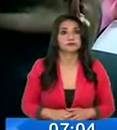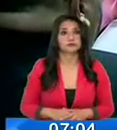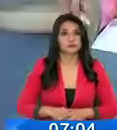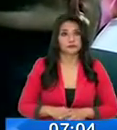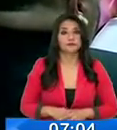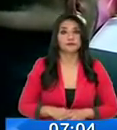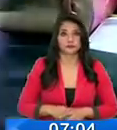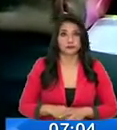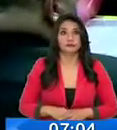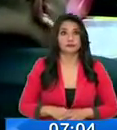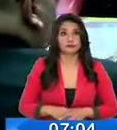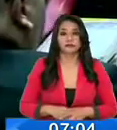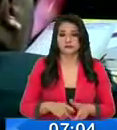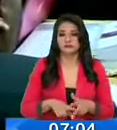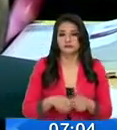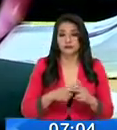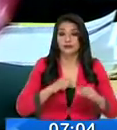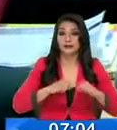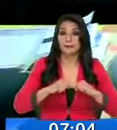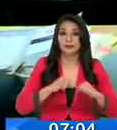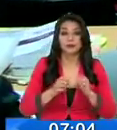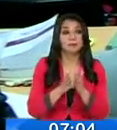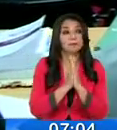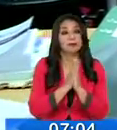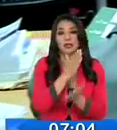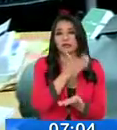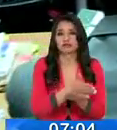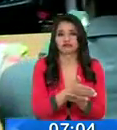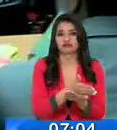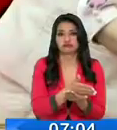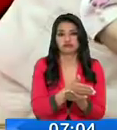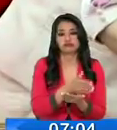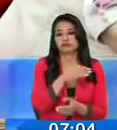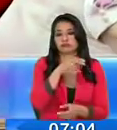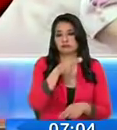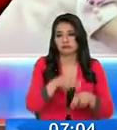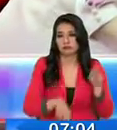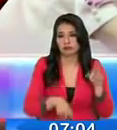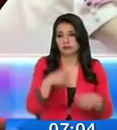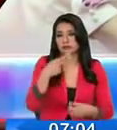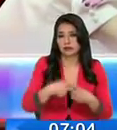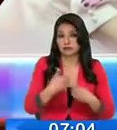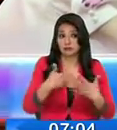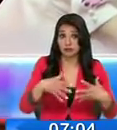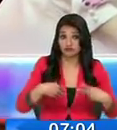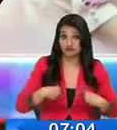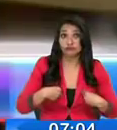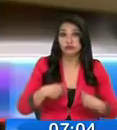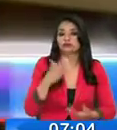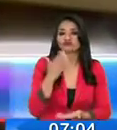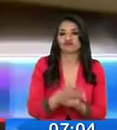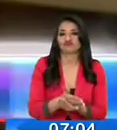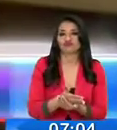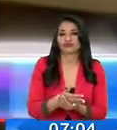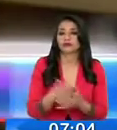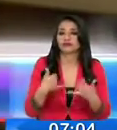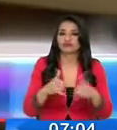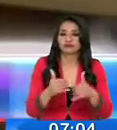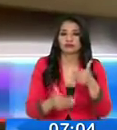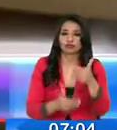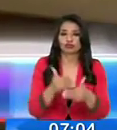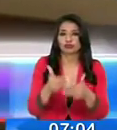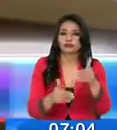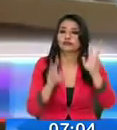Al ser admitido a trámite uno de los pedidos de recusación en contra de la jueza Daniela Camacho, la magistrada se quedó suspendida de continuar con el caso